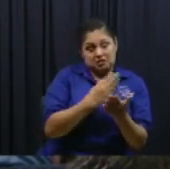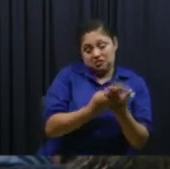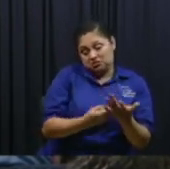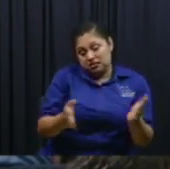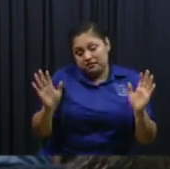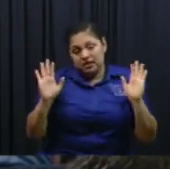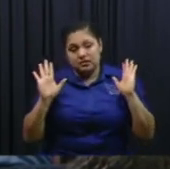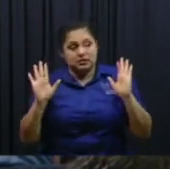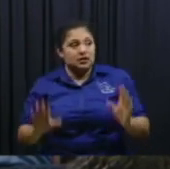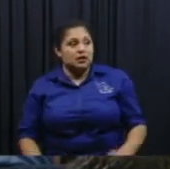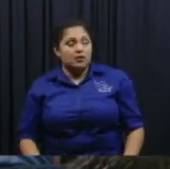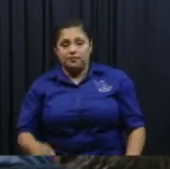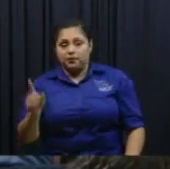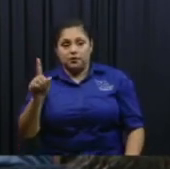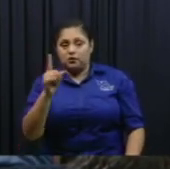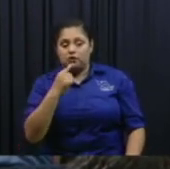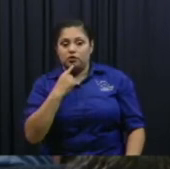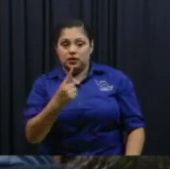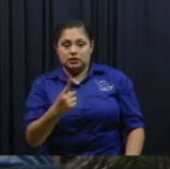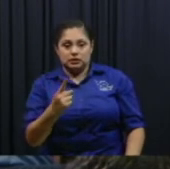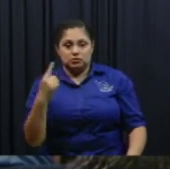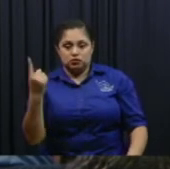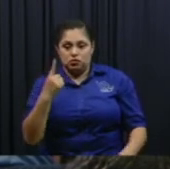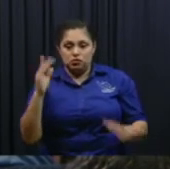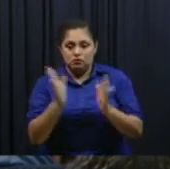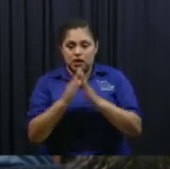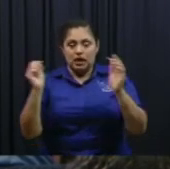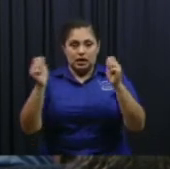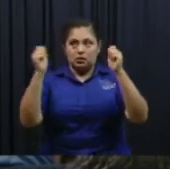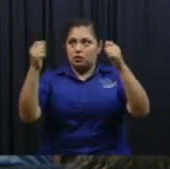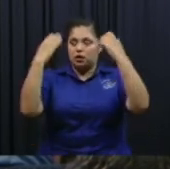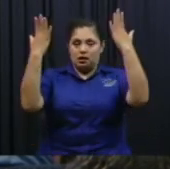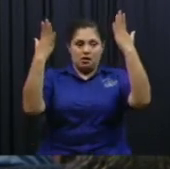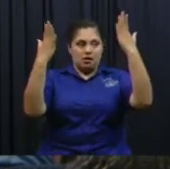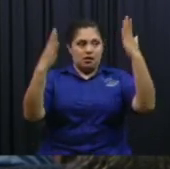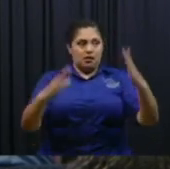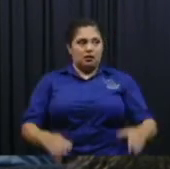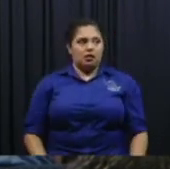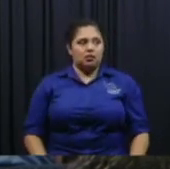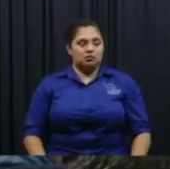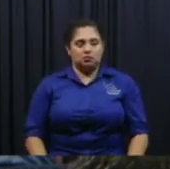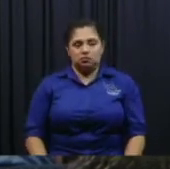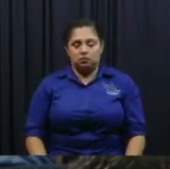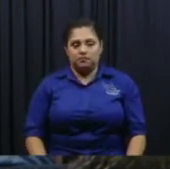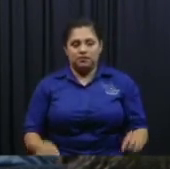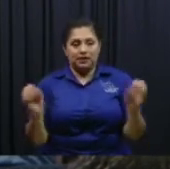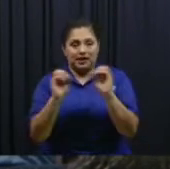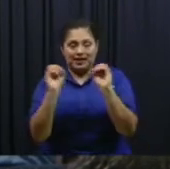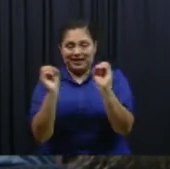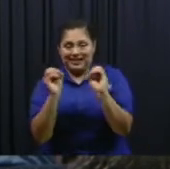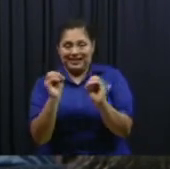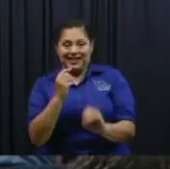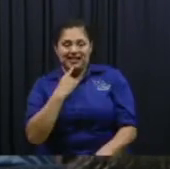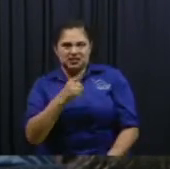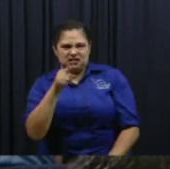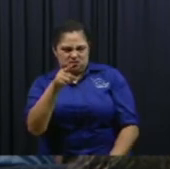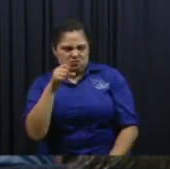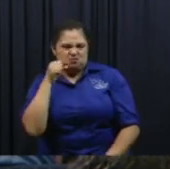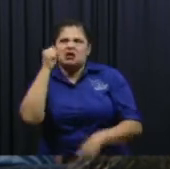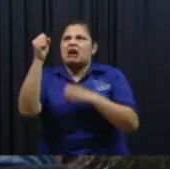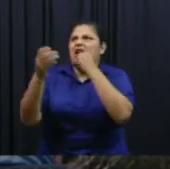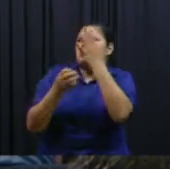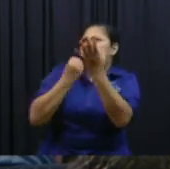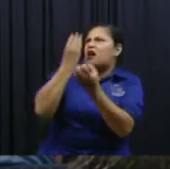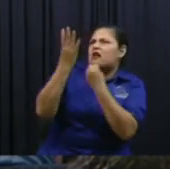no ya no solamente dices Aleluya y nadie te está juzgando ni tu voz ni lo que estás diciendo porque como